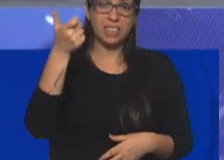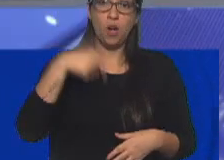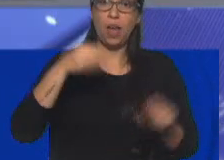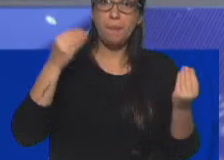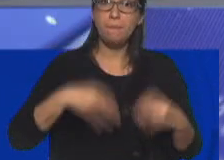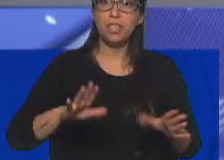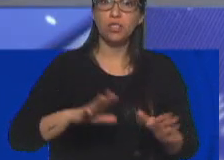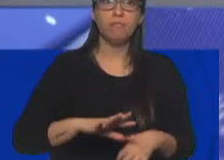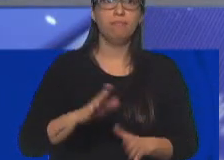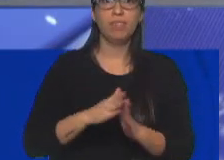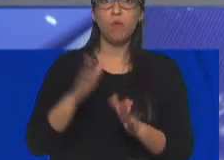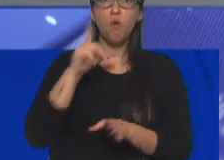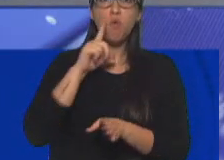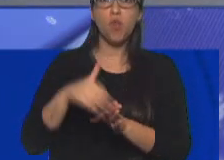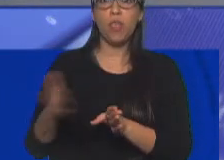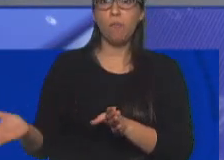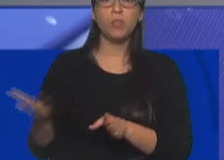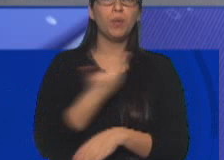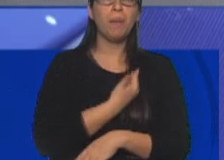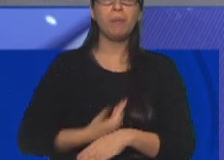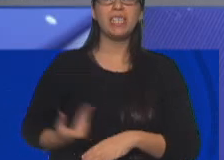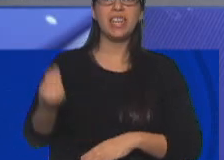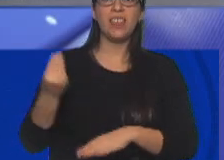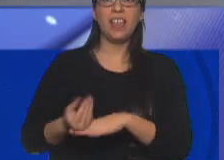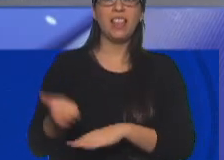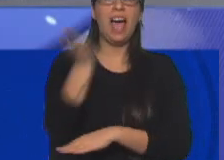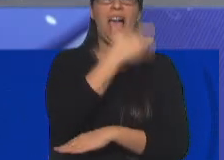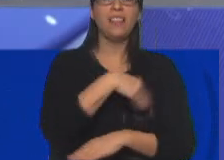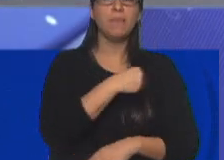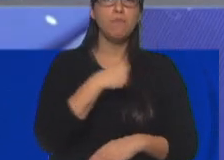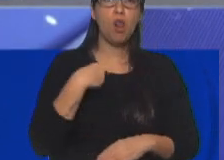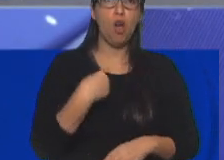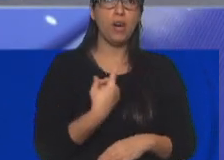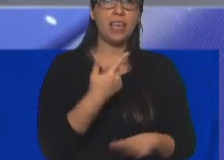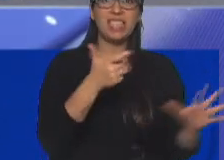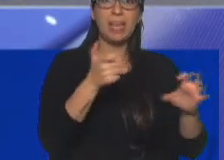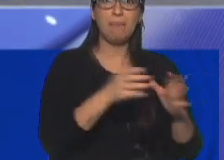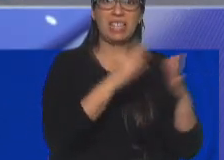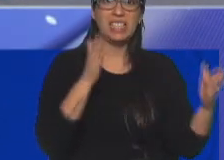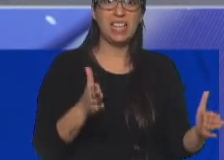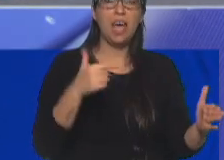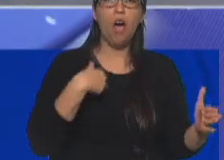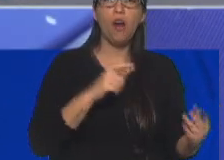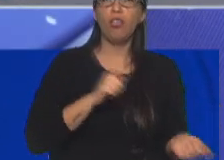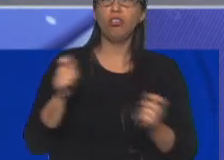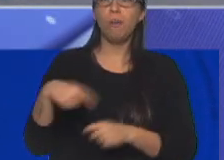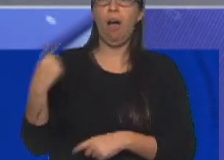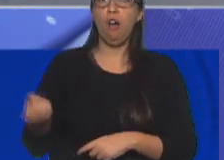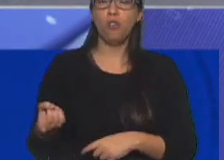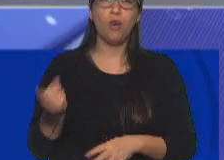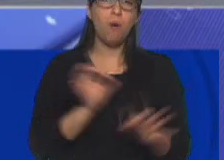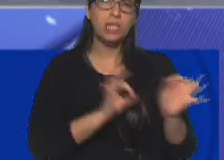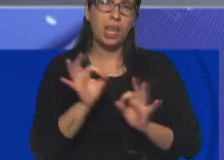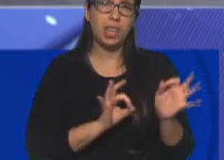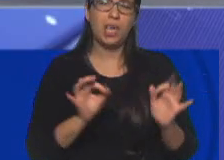en el segundo semestre, porque la presidencia del Consejo de la Unión la tenía Polonia en el primer semestre, ¿no? Entonces, estratégicamente la